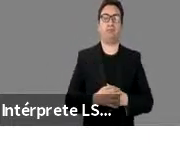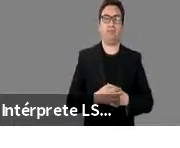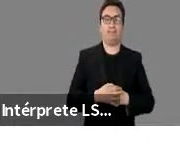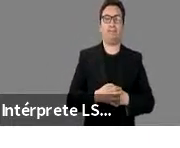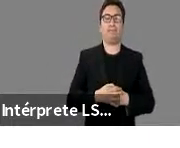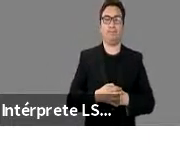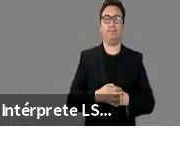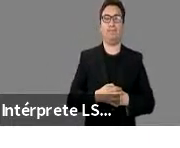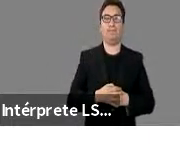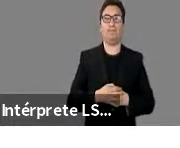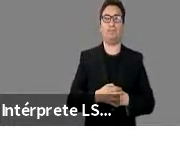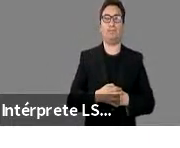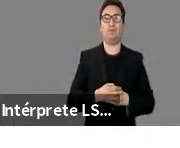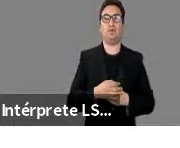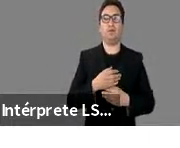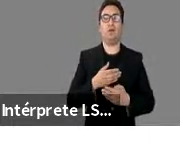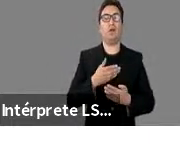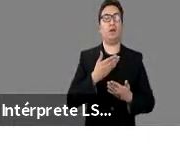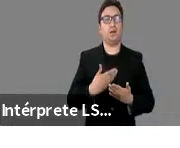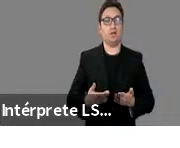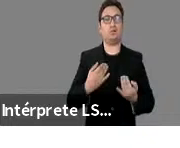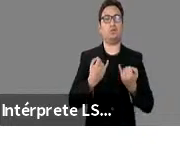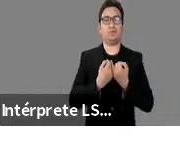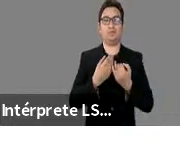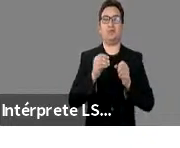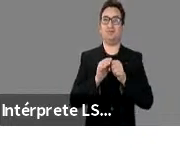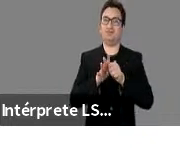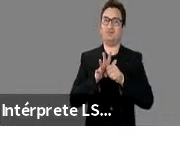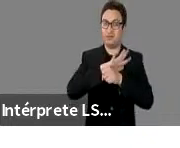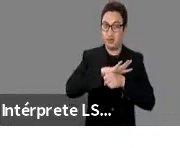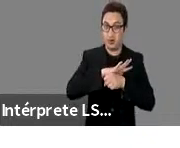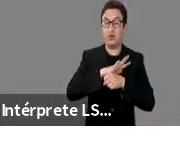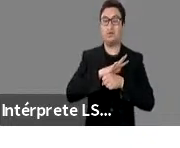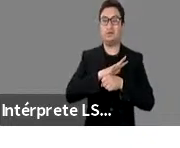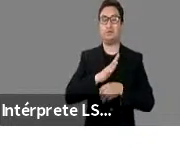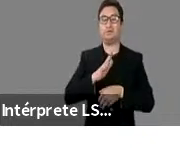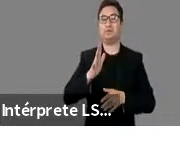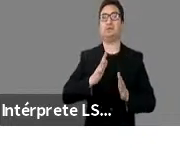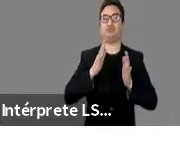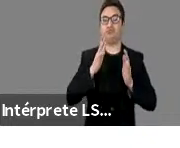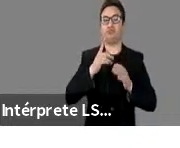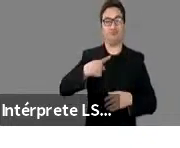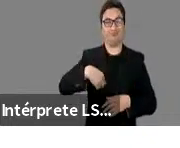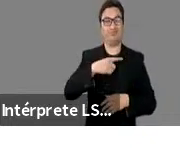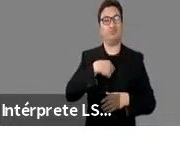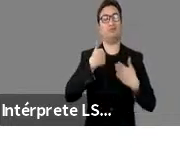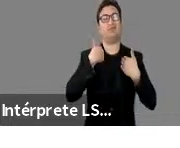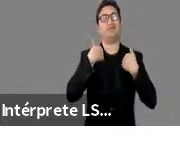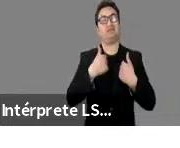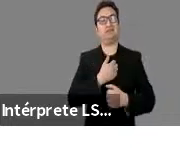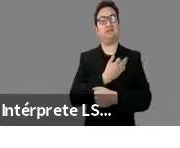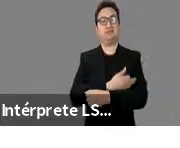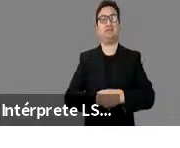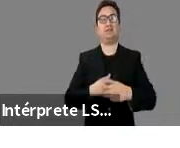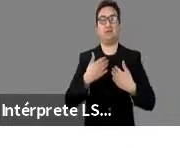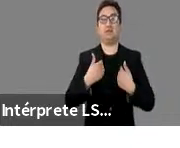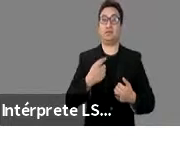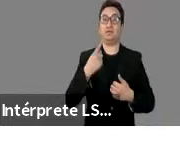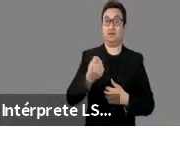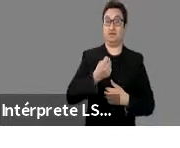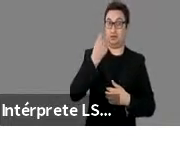que ahora con el COVID, ojalá hayamos entendido y comprendido que el uso de la tecnología, las